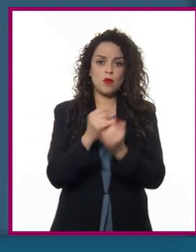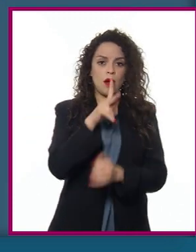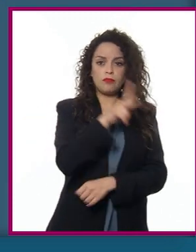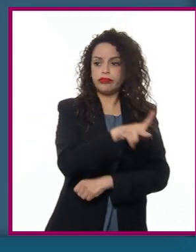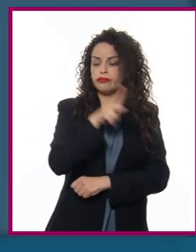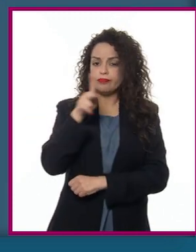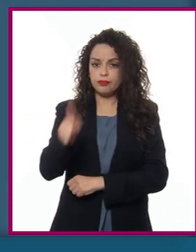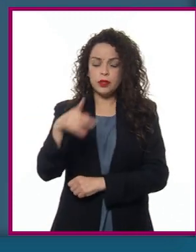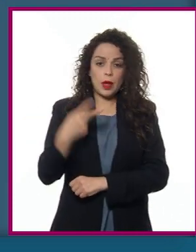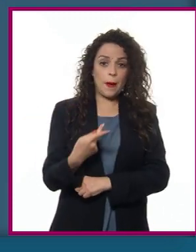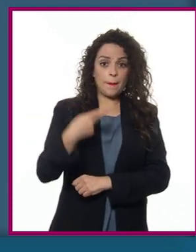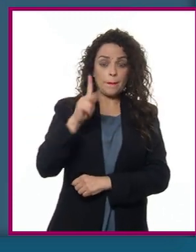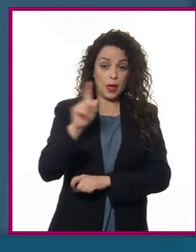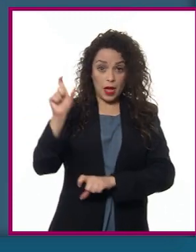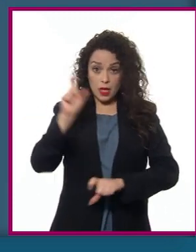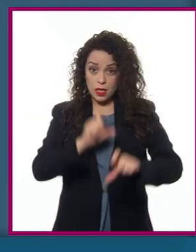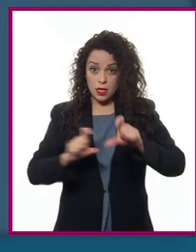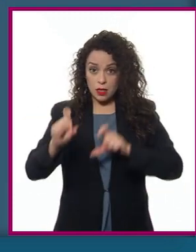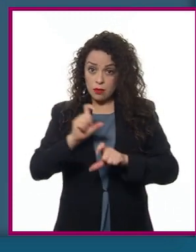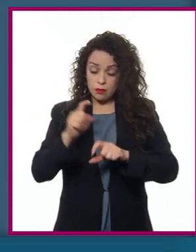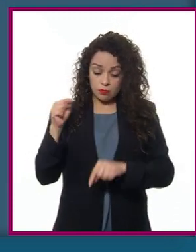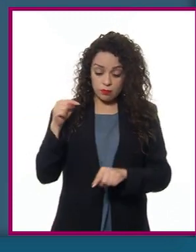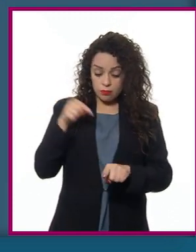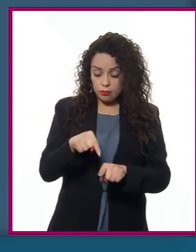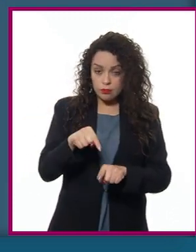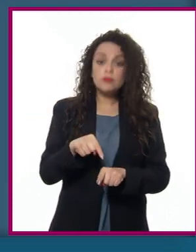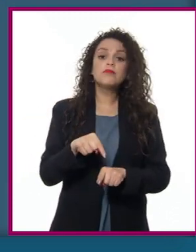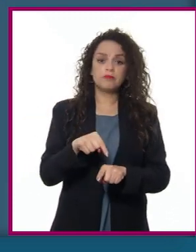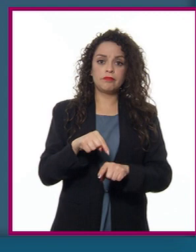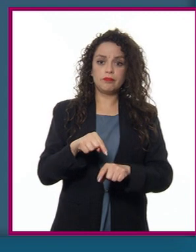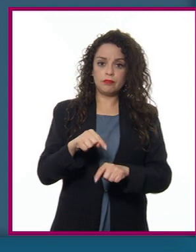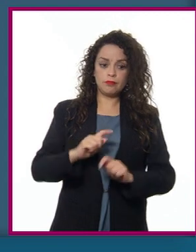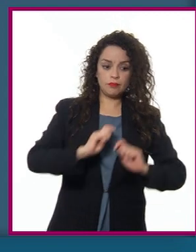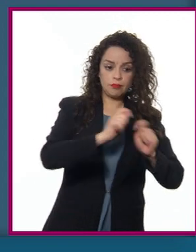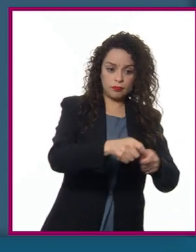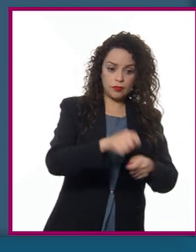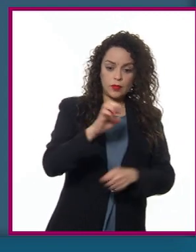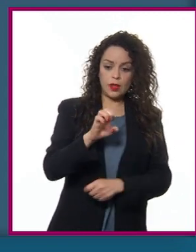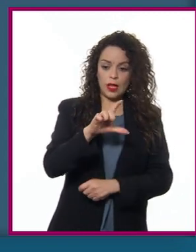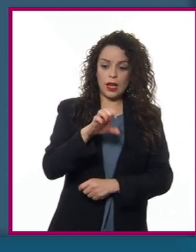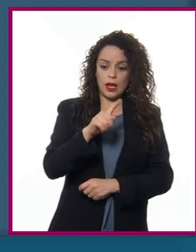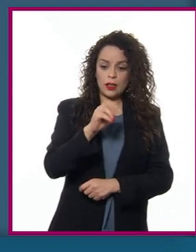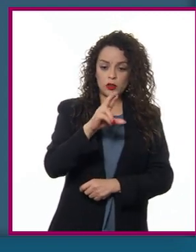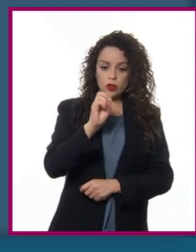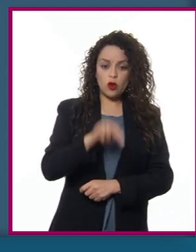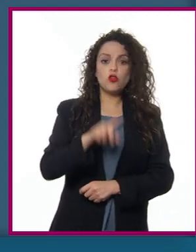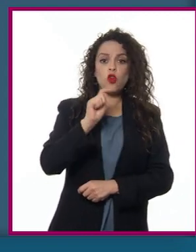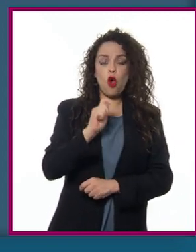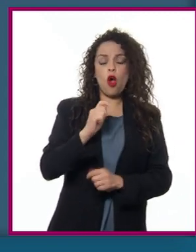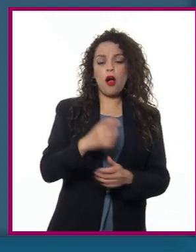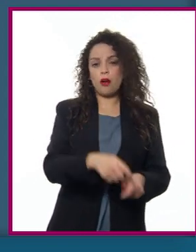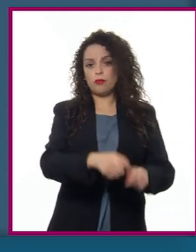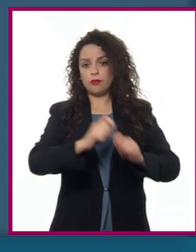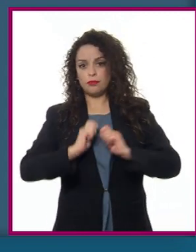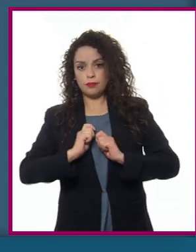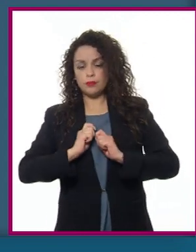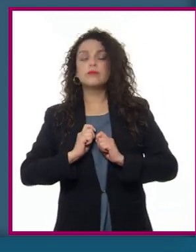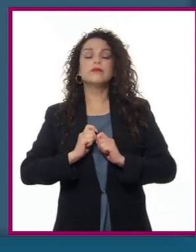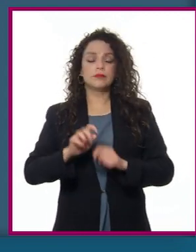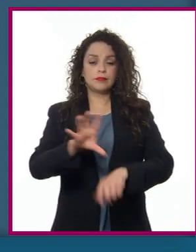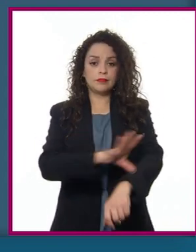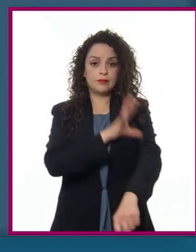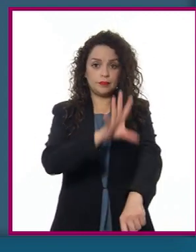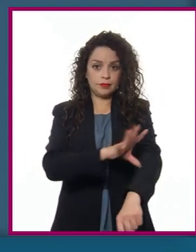embargo, en una reacción química, al ceder o ganar electrones, pueden alterar su carga eléctrica. A los átomos con